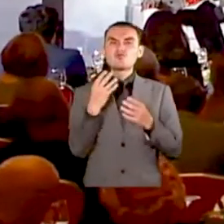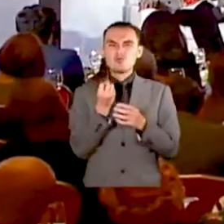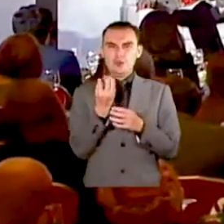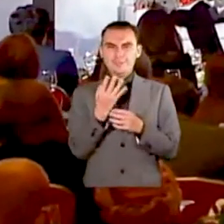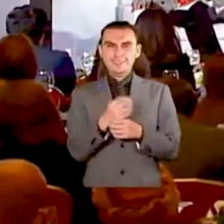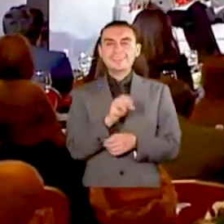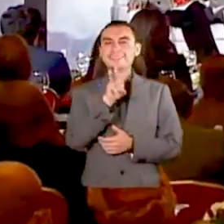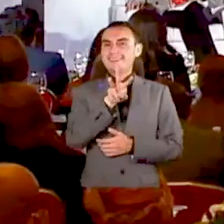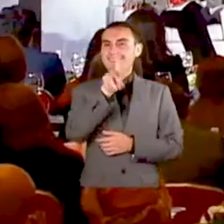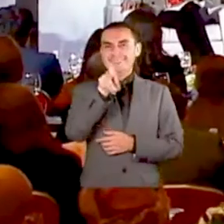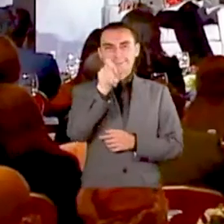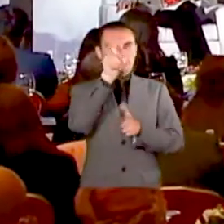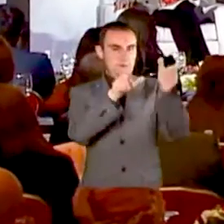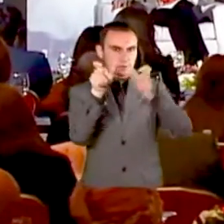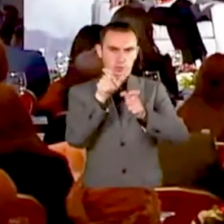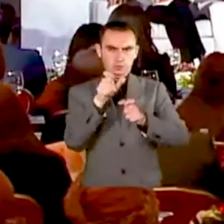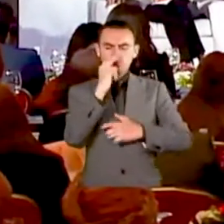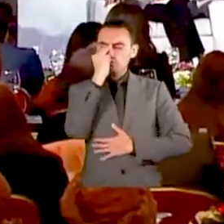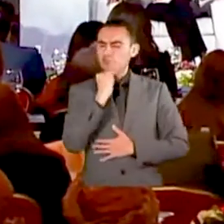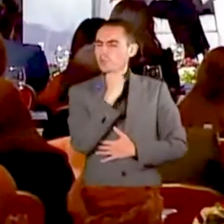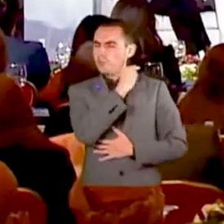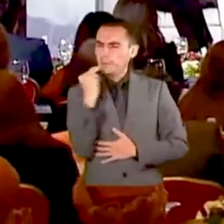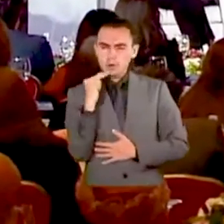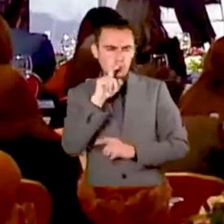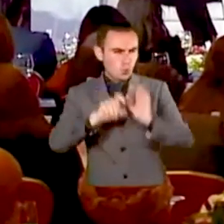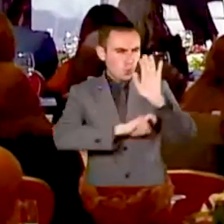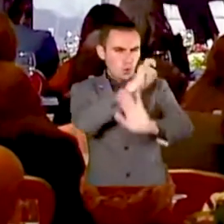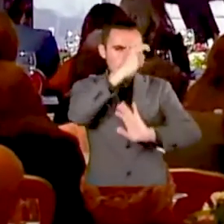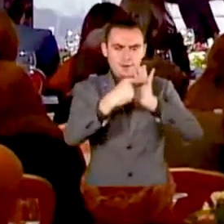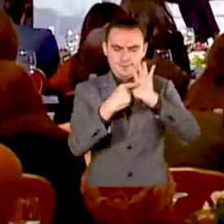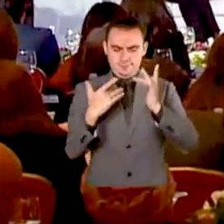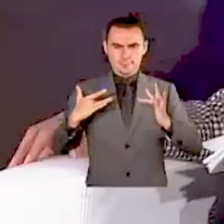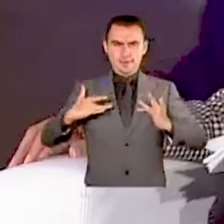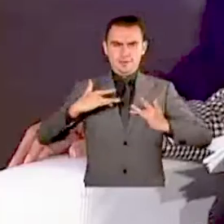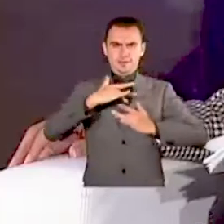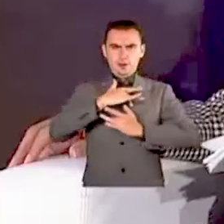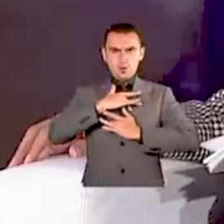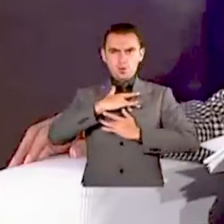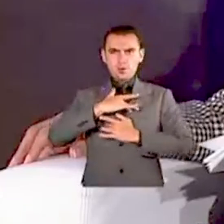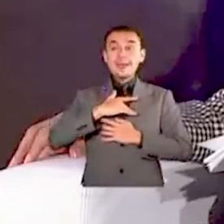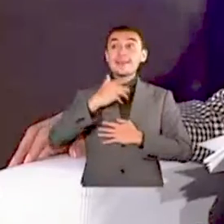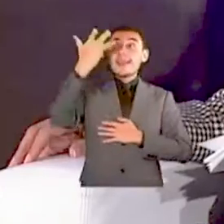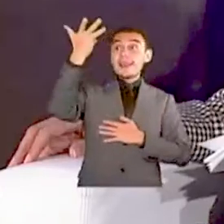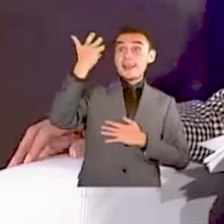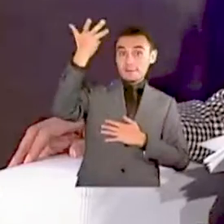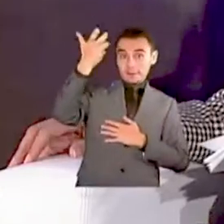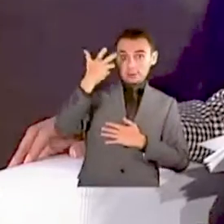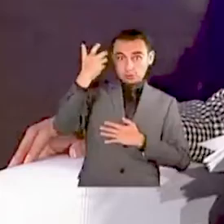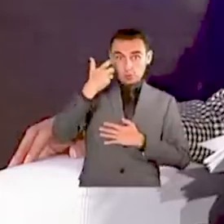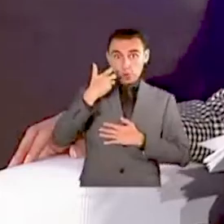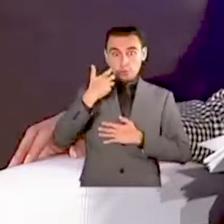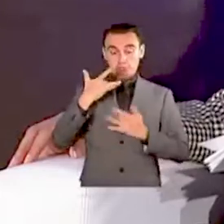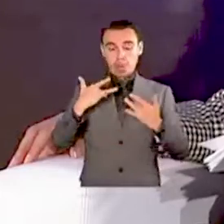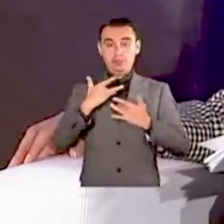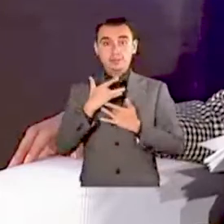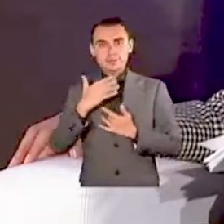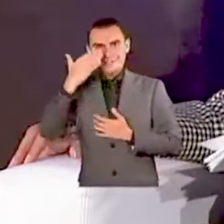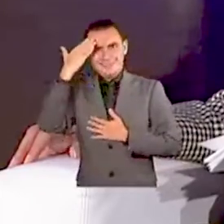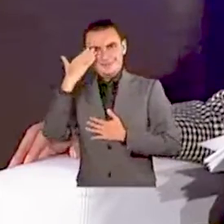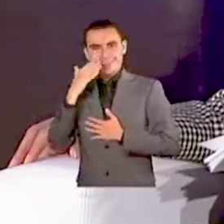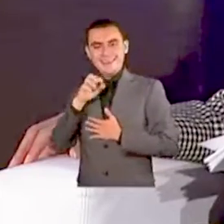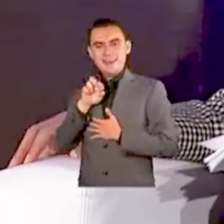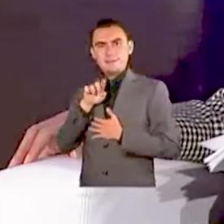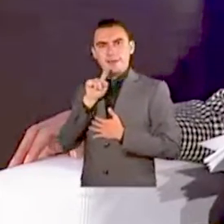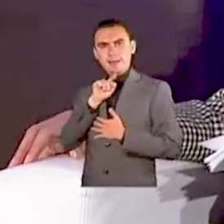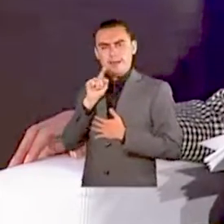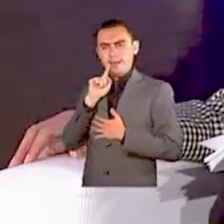personas absolutamente comprometidas con la salud, las pensiones, la salud y la seguridad en el trabajo, o sea, los riesgos